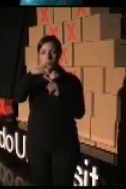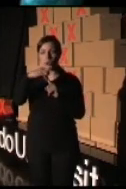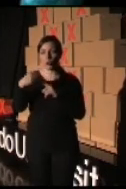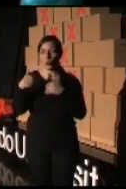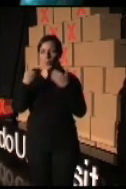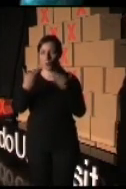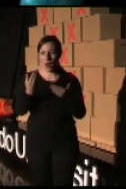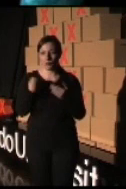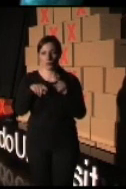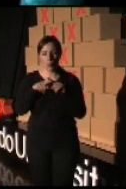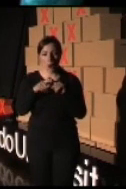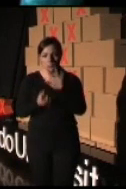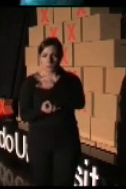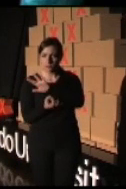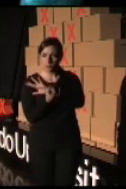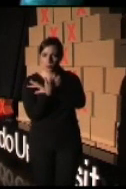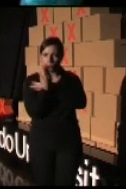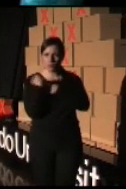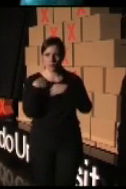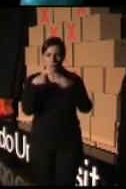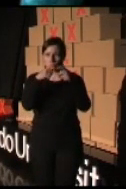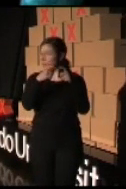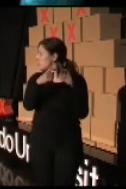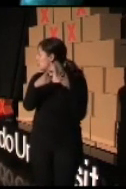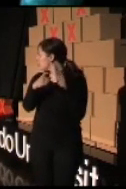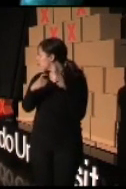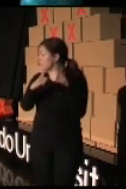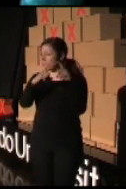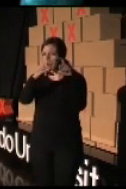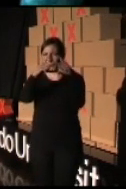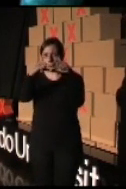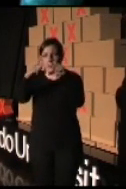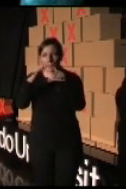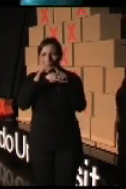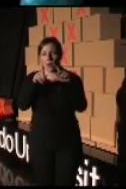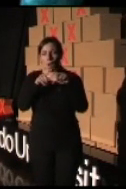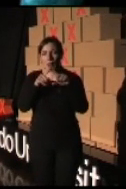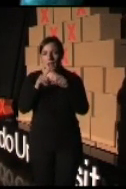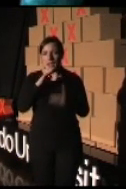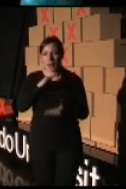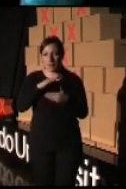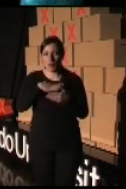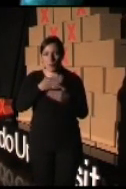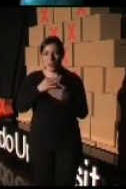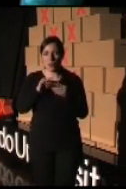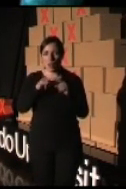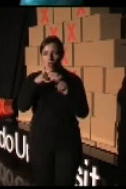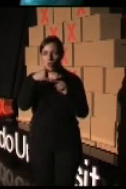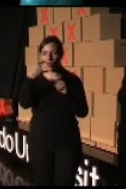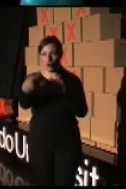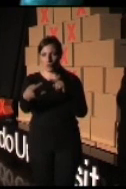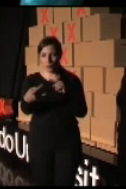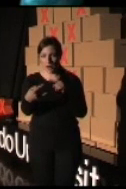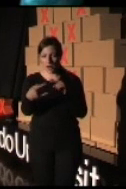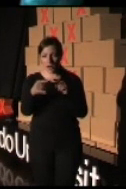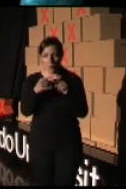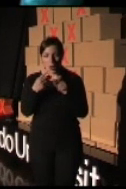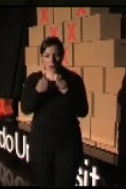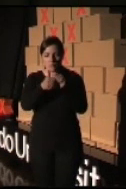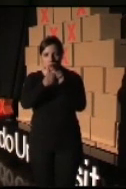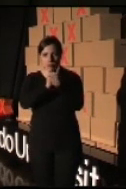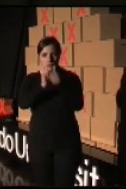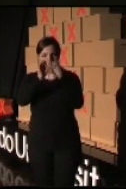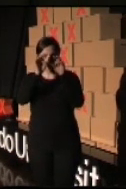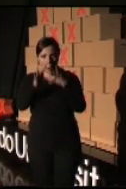de estructuras, de este tipo de estructuras, con la capacidad para replicarse, con la capacidad para dar copias idénticas de